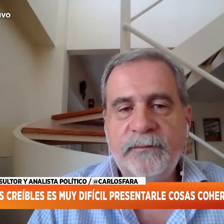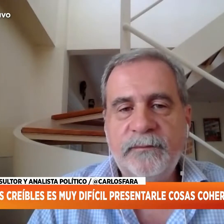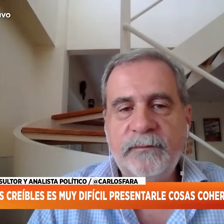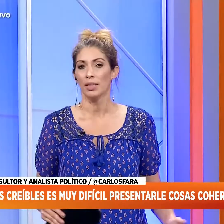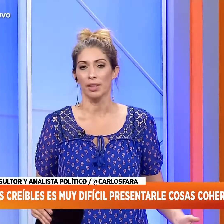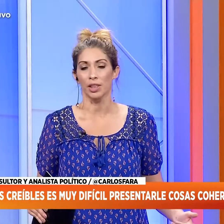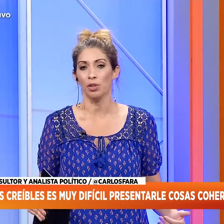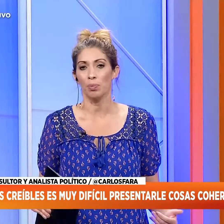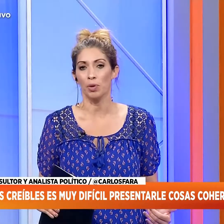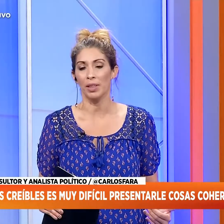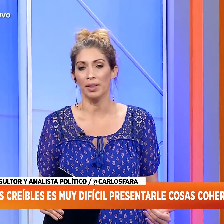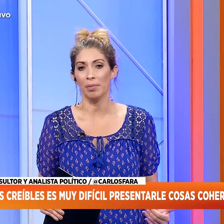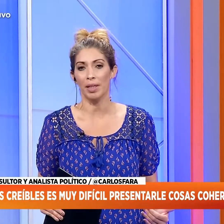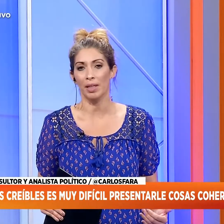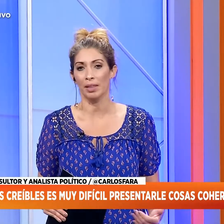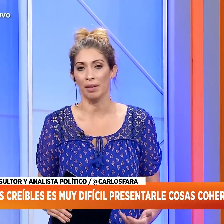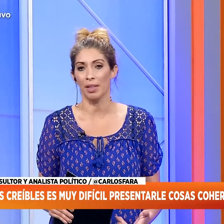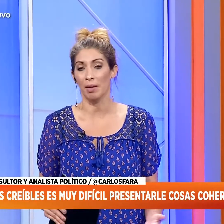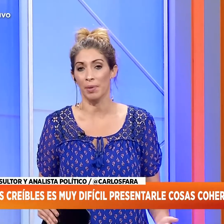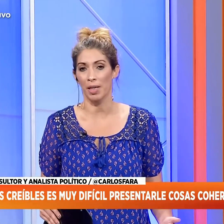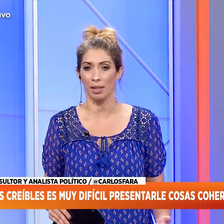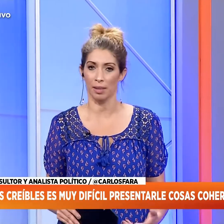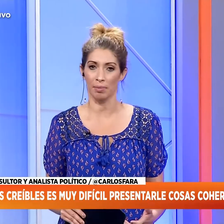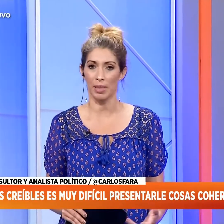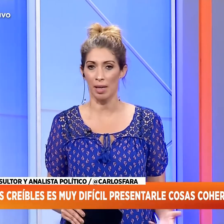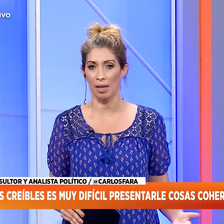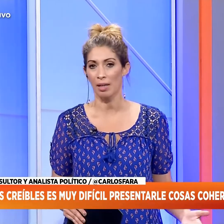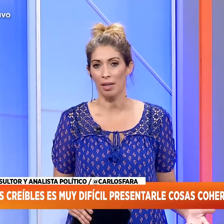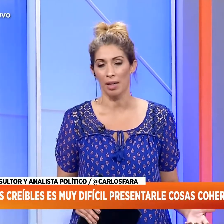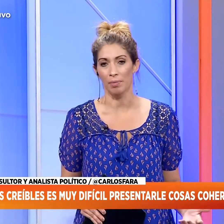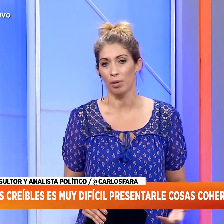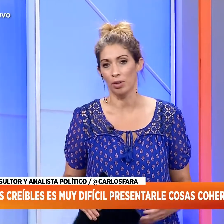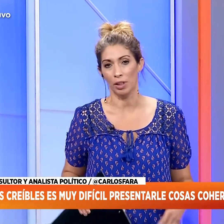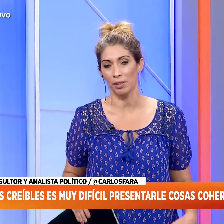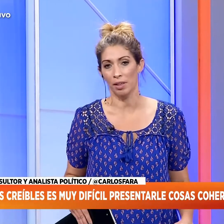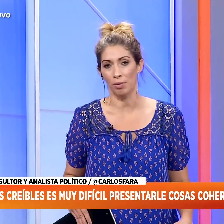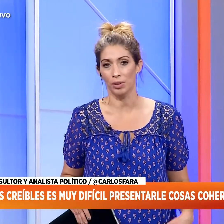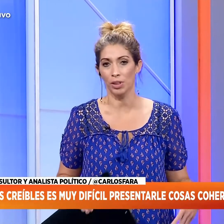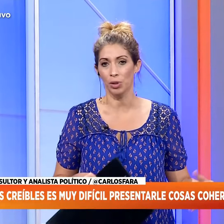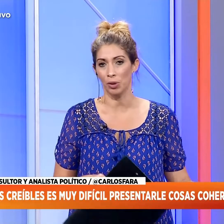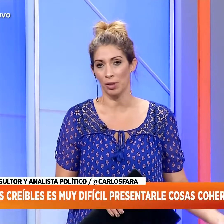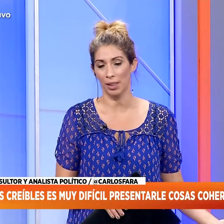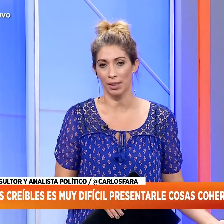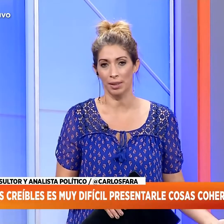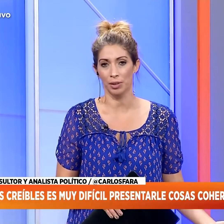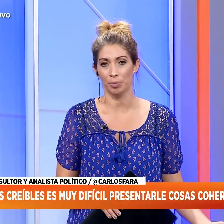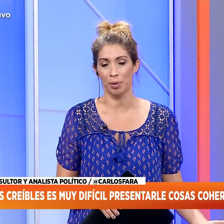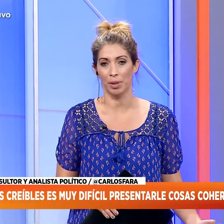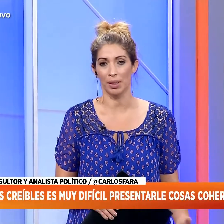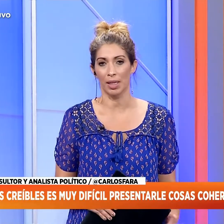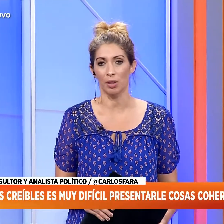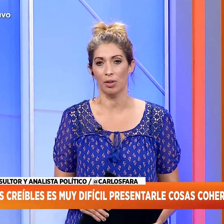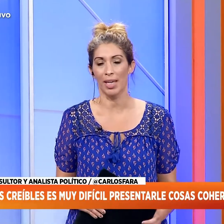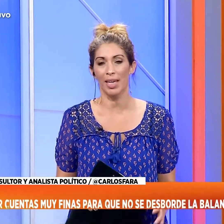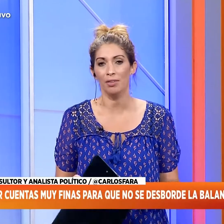Bien, y ahora, trayendo un poco el tema al que va de a pie, al que mira lo que tiene en el bolsillo y cuánto le alcanza en el